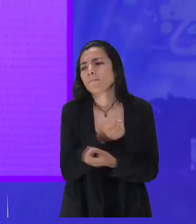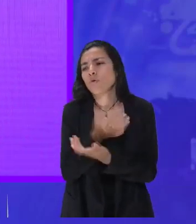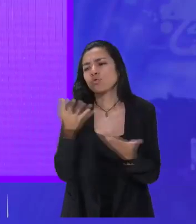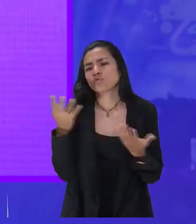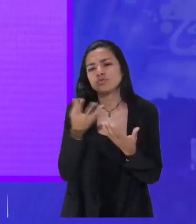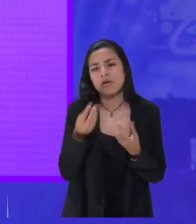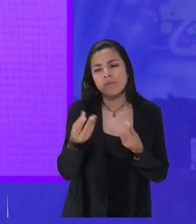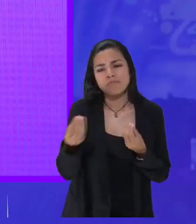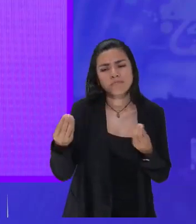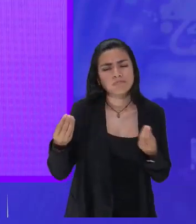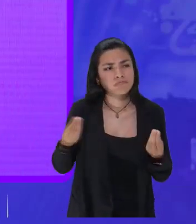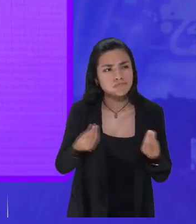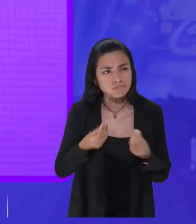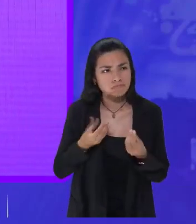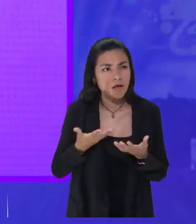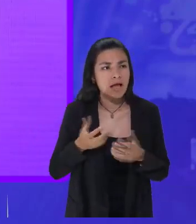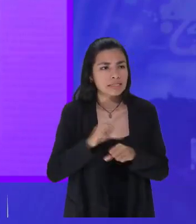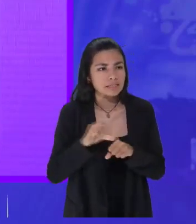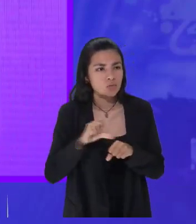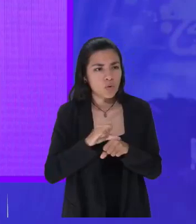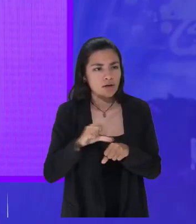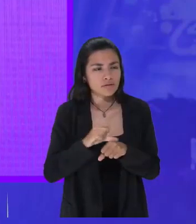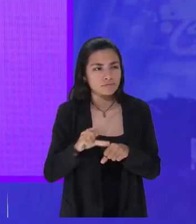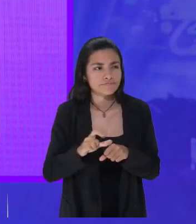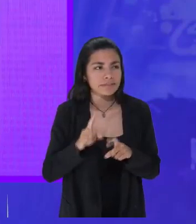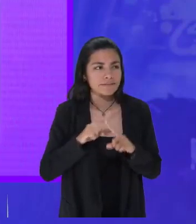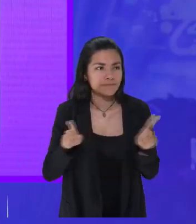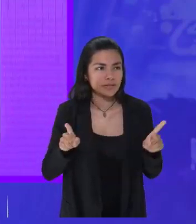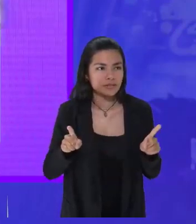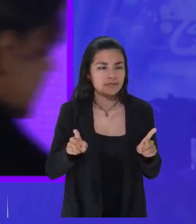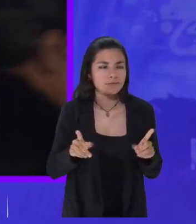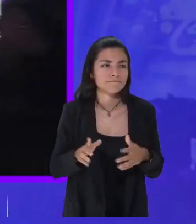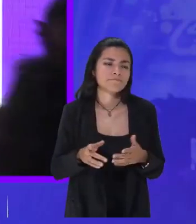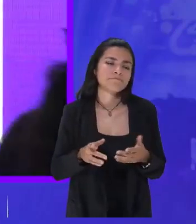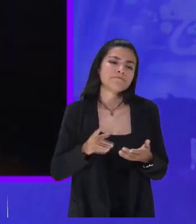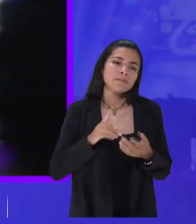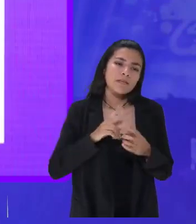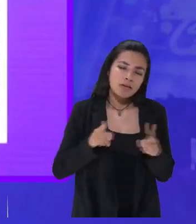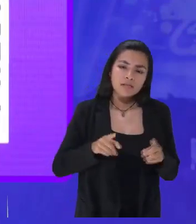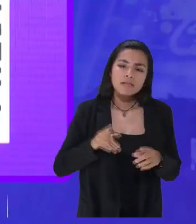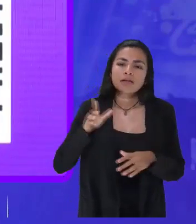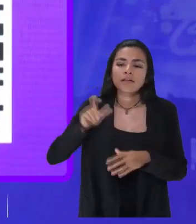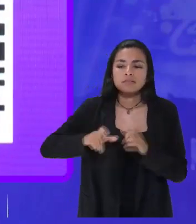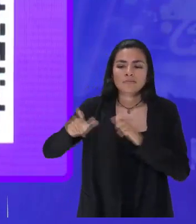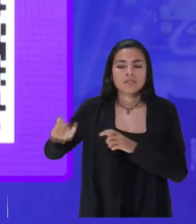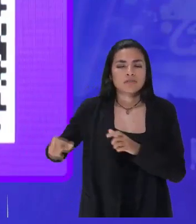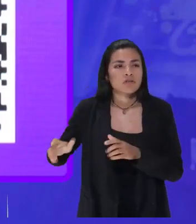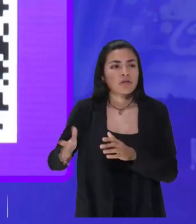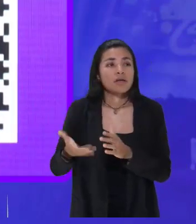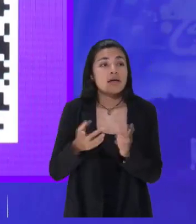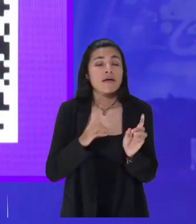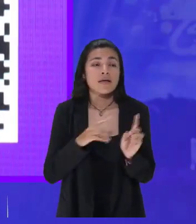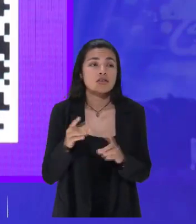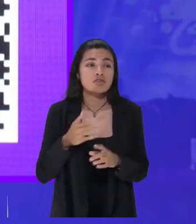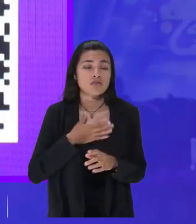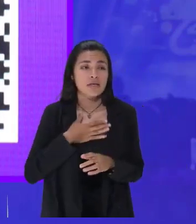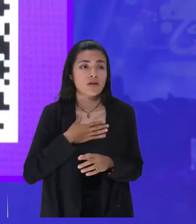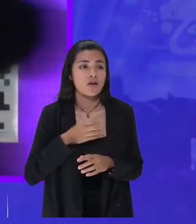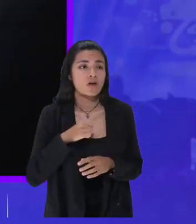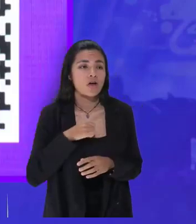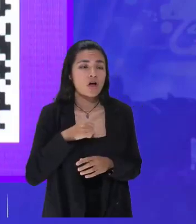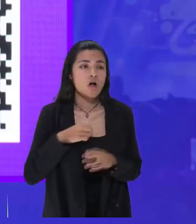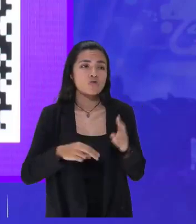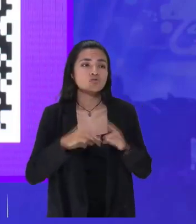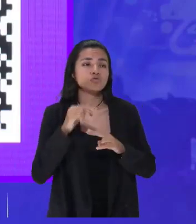los cirujanos que van a ser completamente distintos a los insights del paciente. Entonces, yo tengo que construir